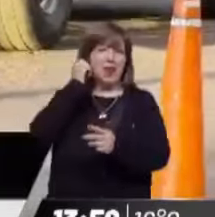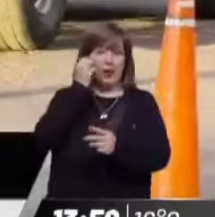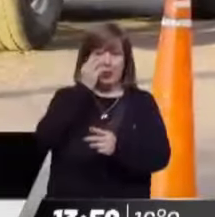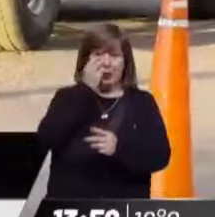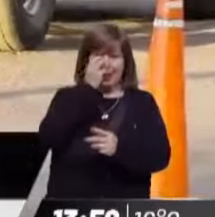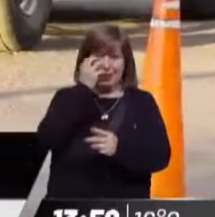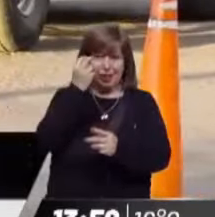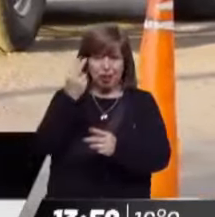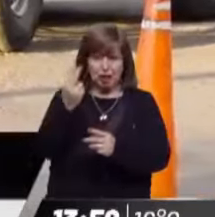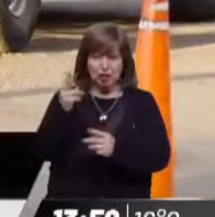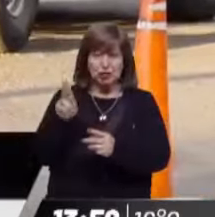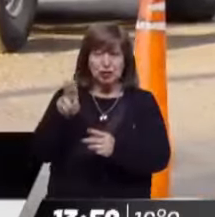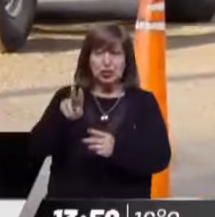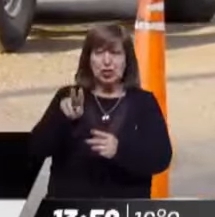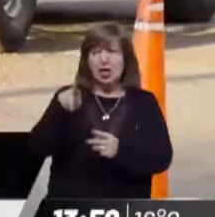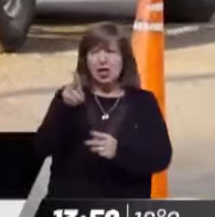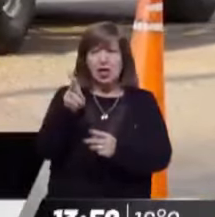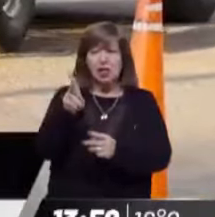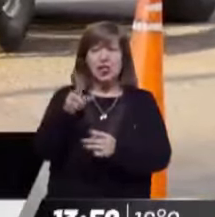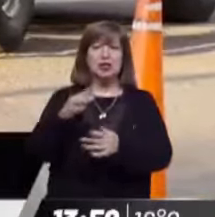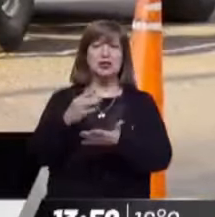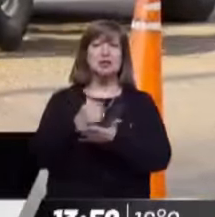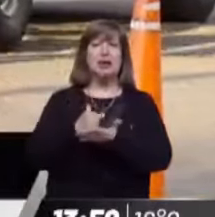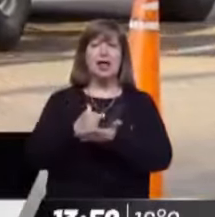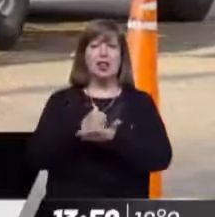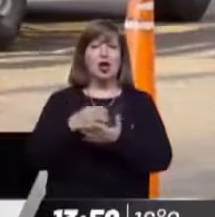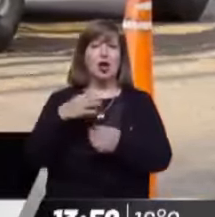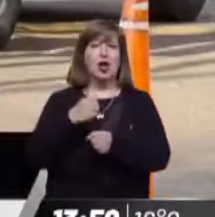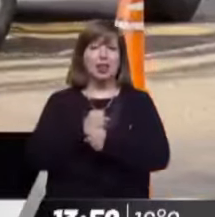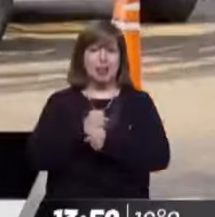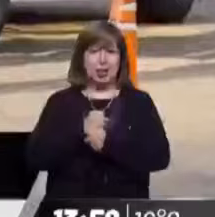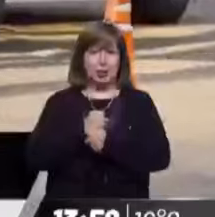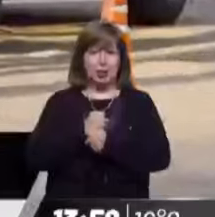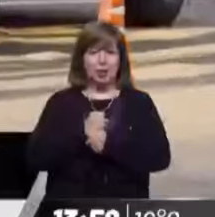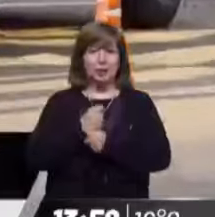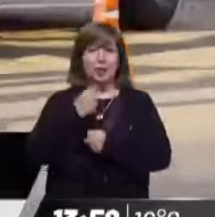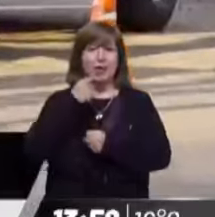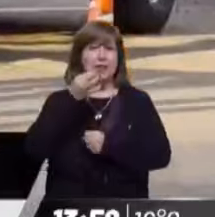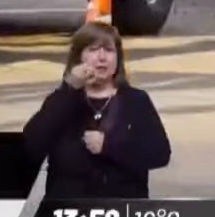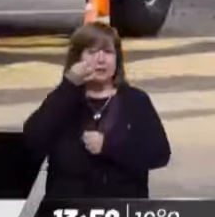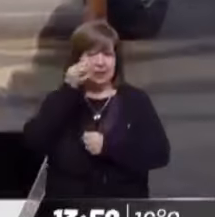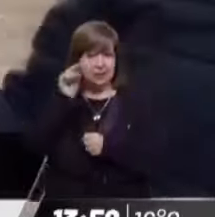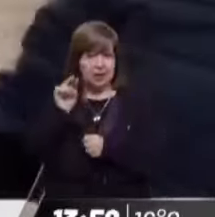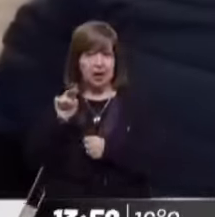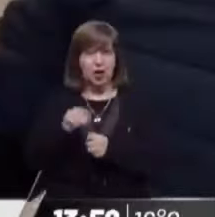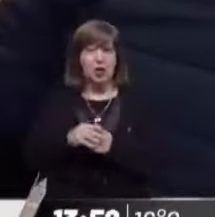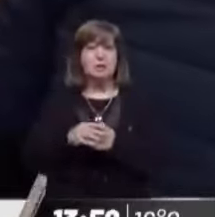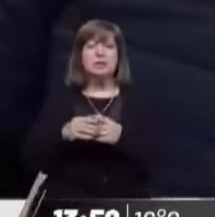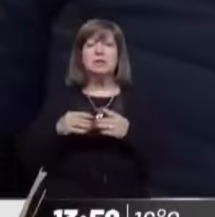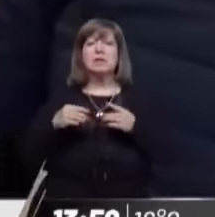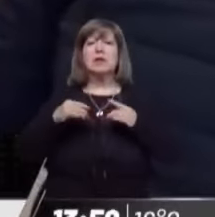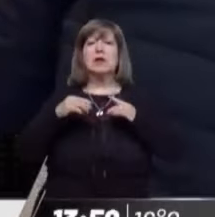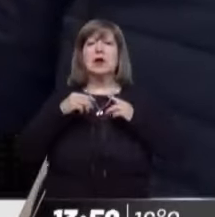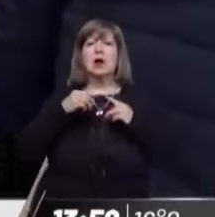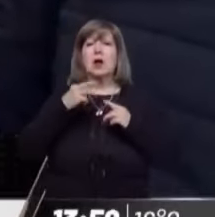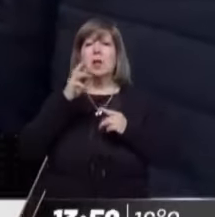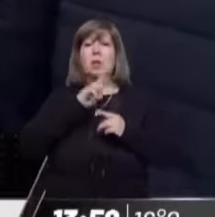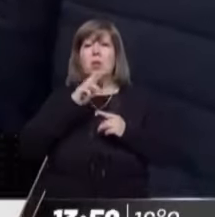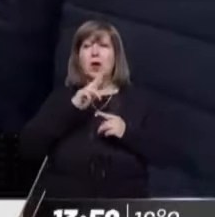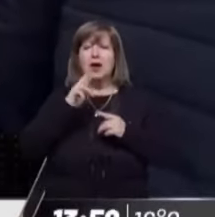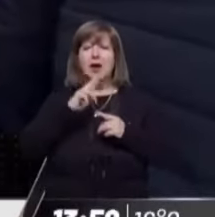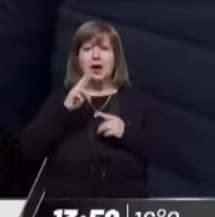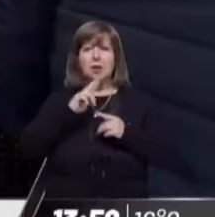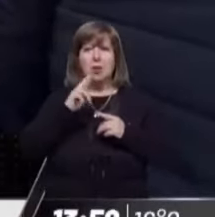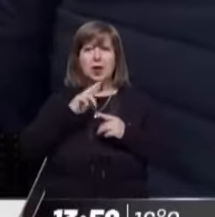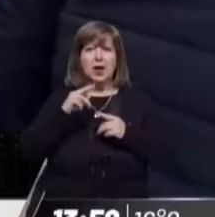transporte público de pasajeros vamos a escuchar testimonios se escuchan gritos de una mujer que me muero me muero me muero